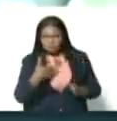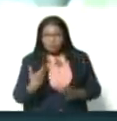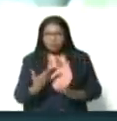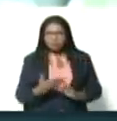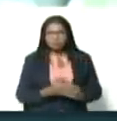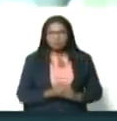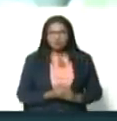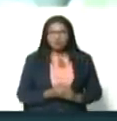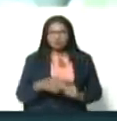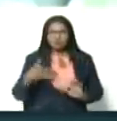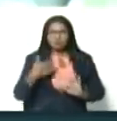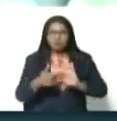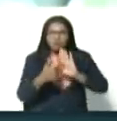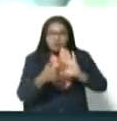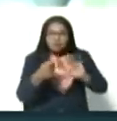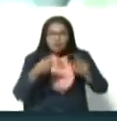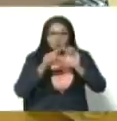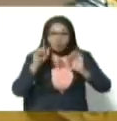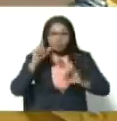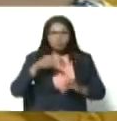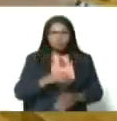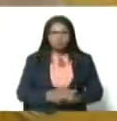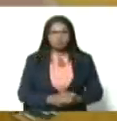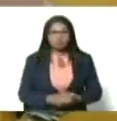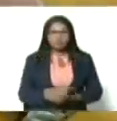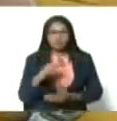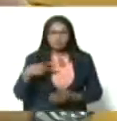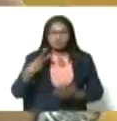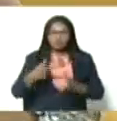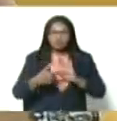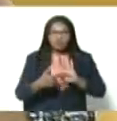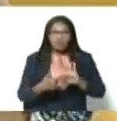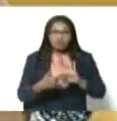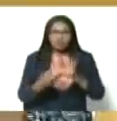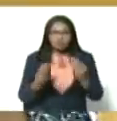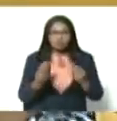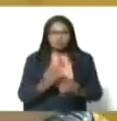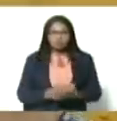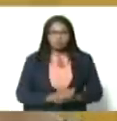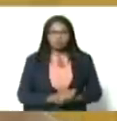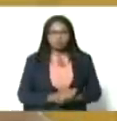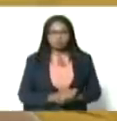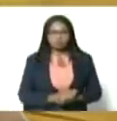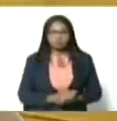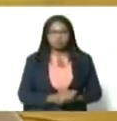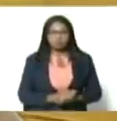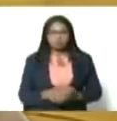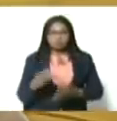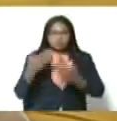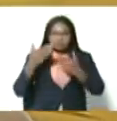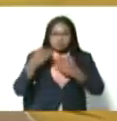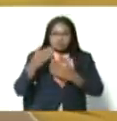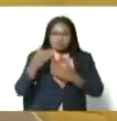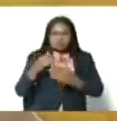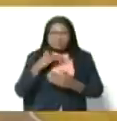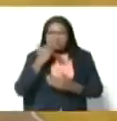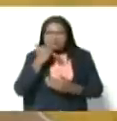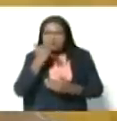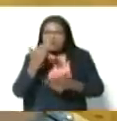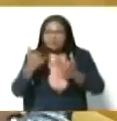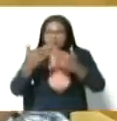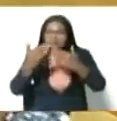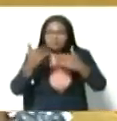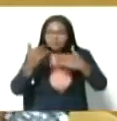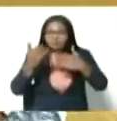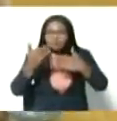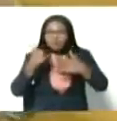Bueno, esto vale mucho. Esto vale mucho. Gigantesco. Pégalo, pégalo. Acércate, acércate aquí,